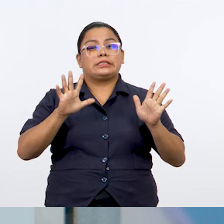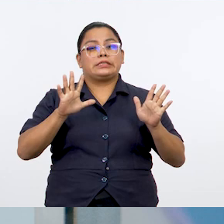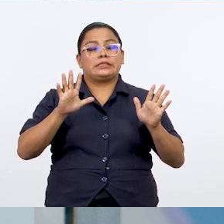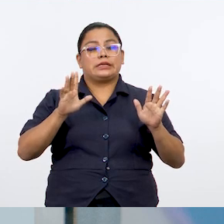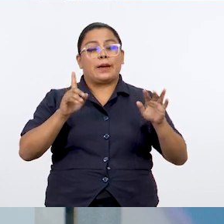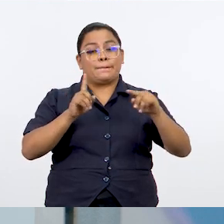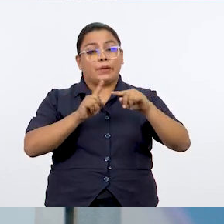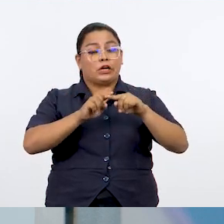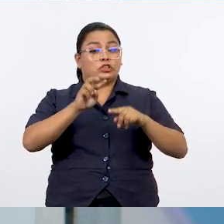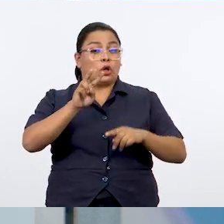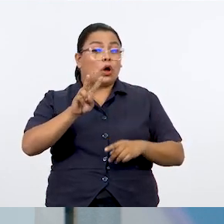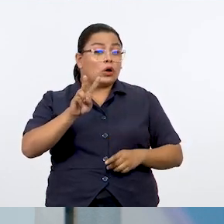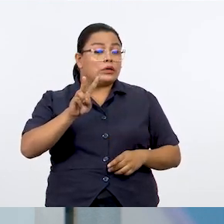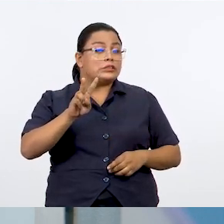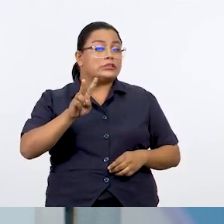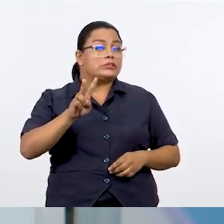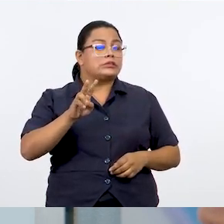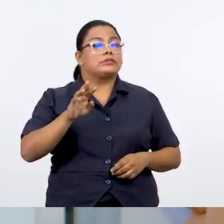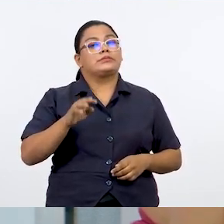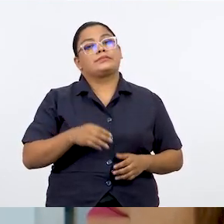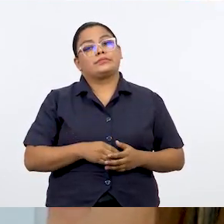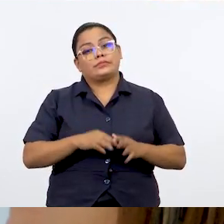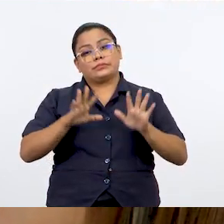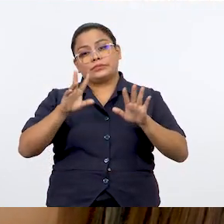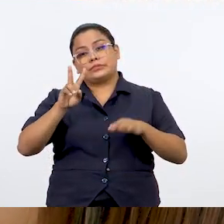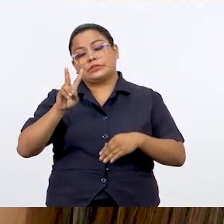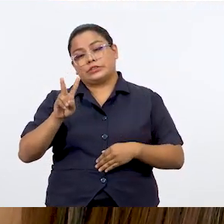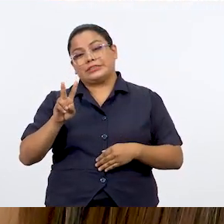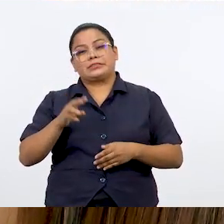Y 2 que llevábamos, 12.